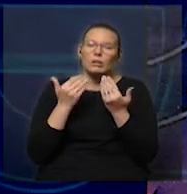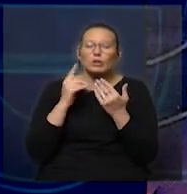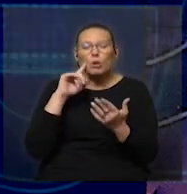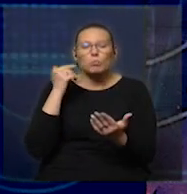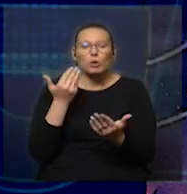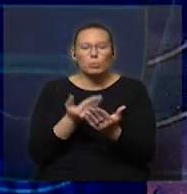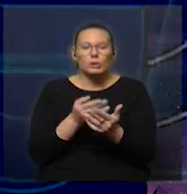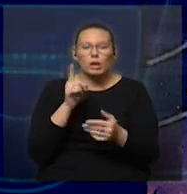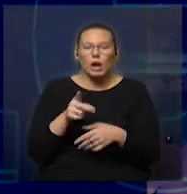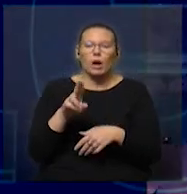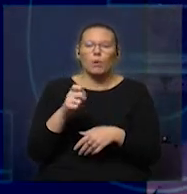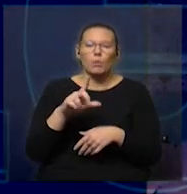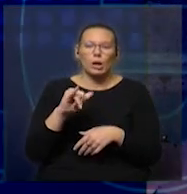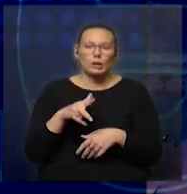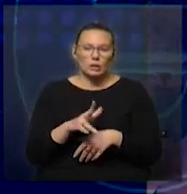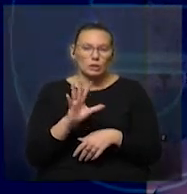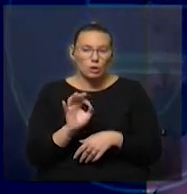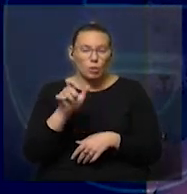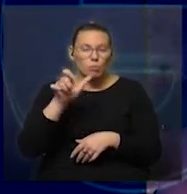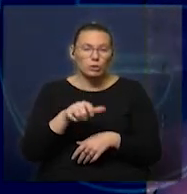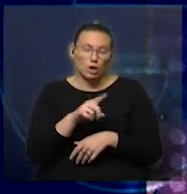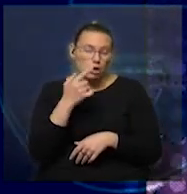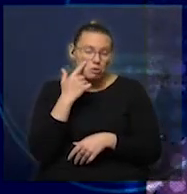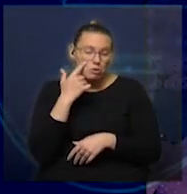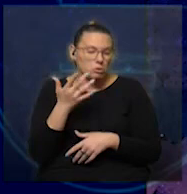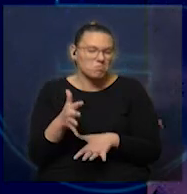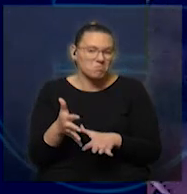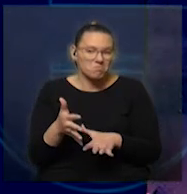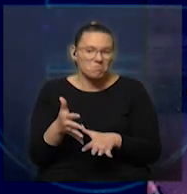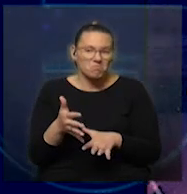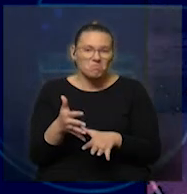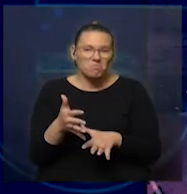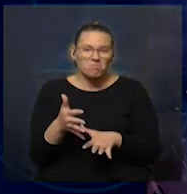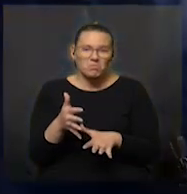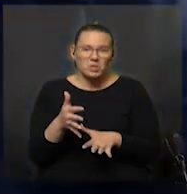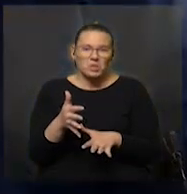de Gualicho, para quienes por ahí no lo conocen,